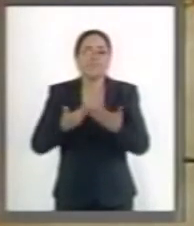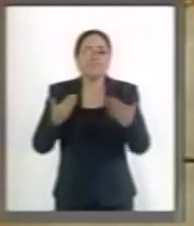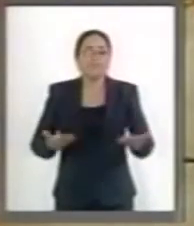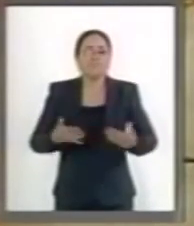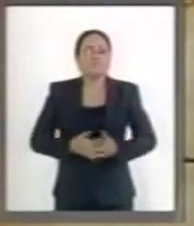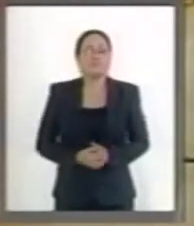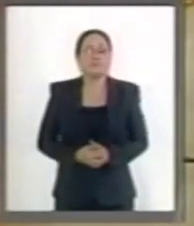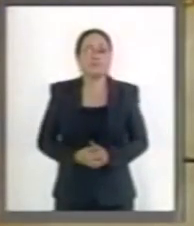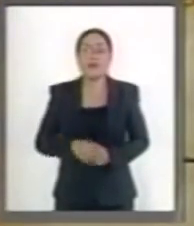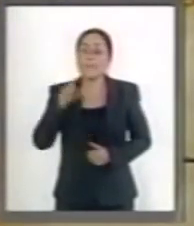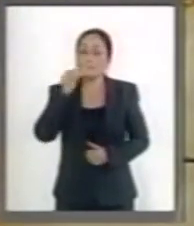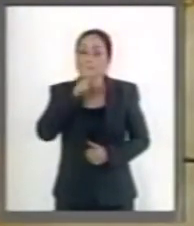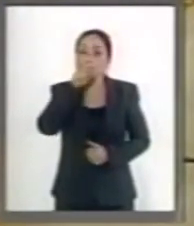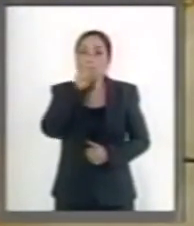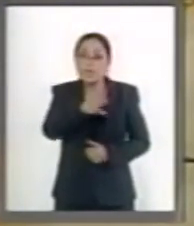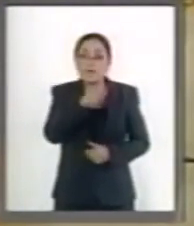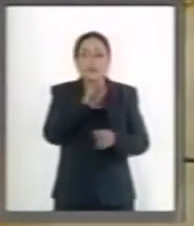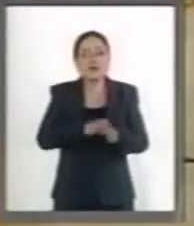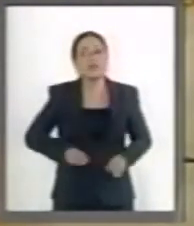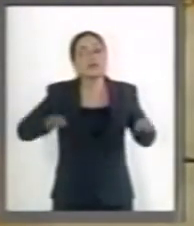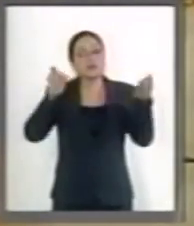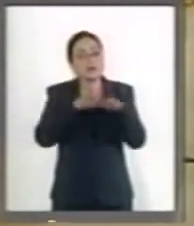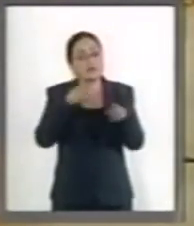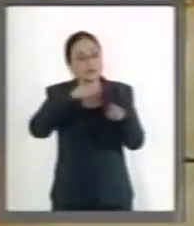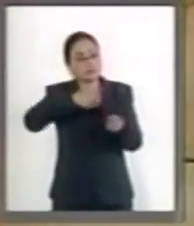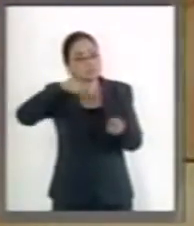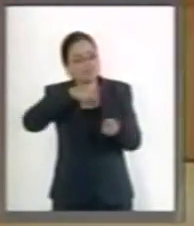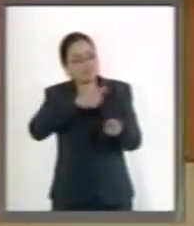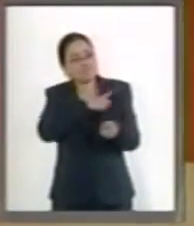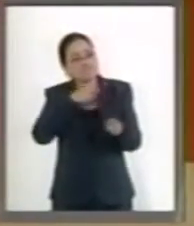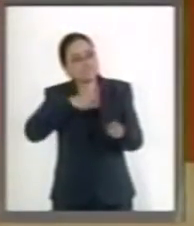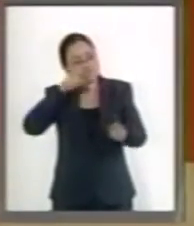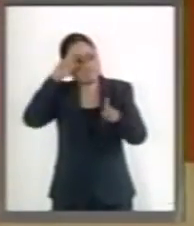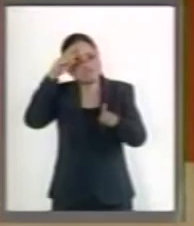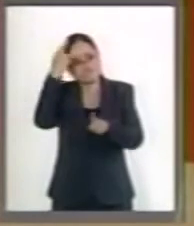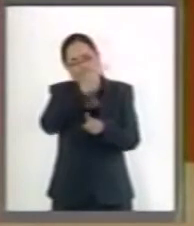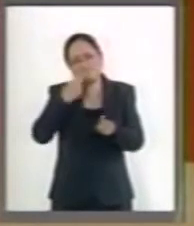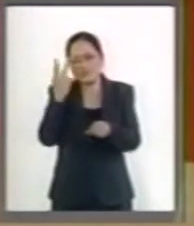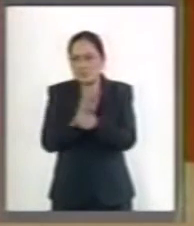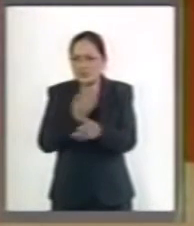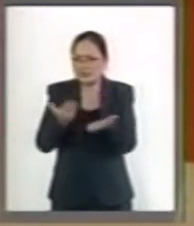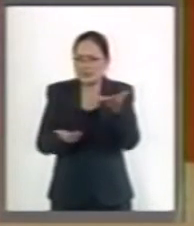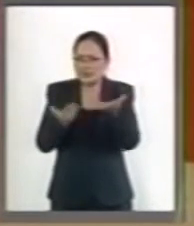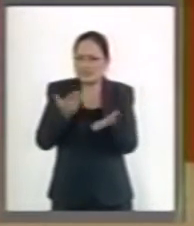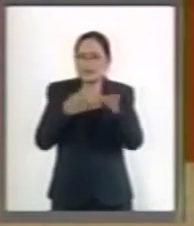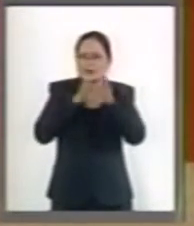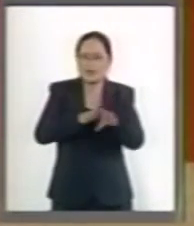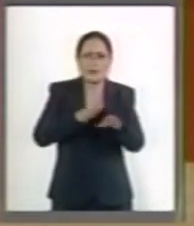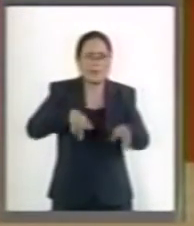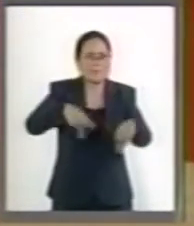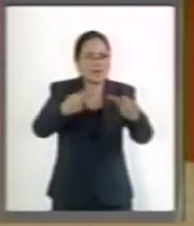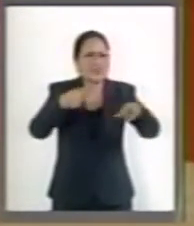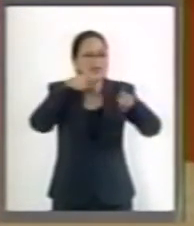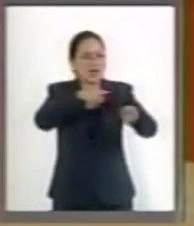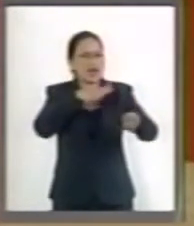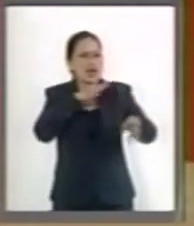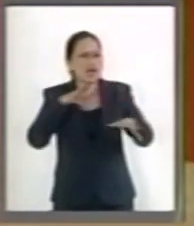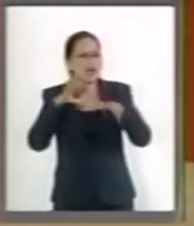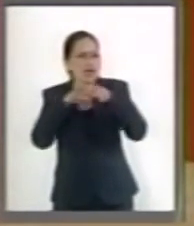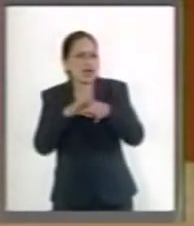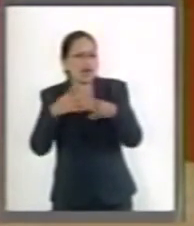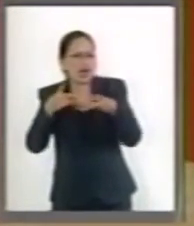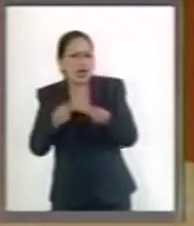también debemos analizar qué está pasando con la balanza comercial, con la cuenta